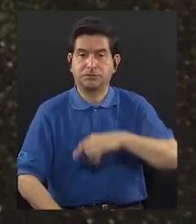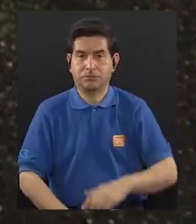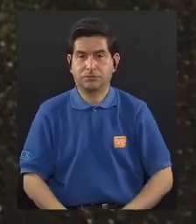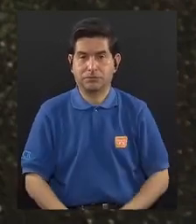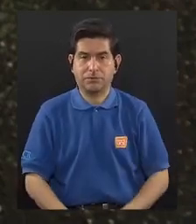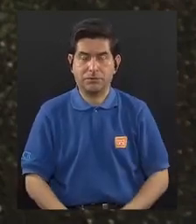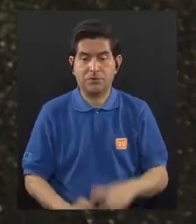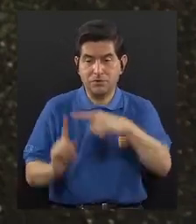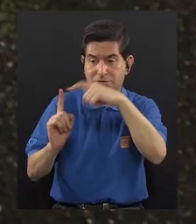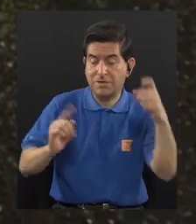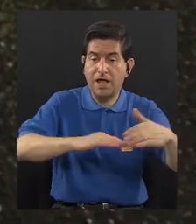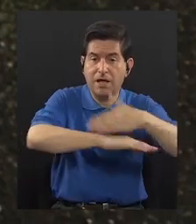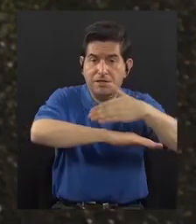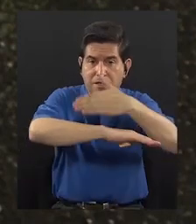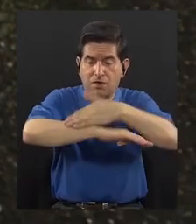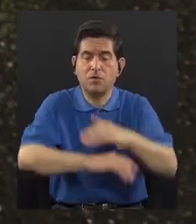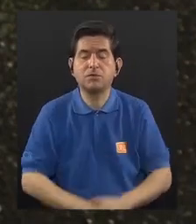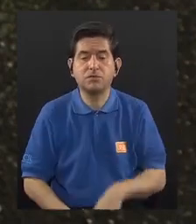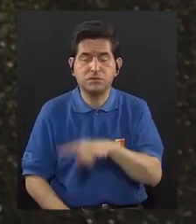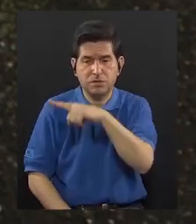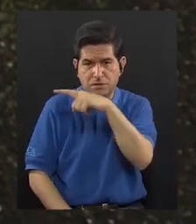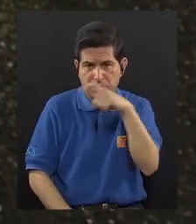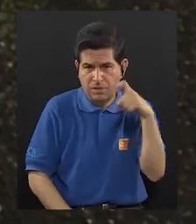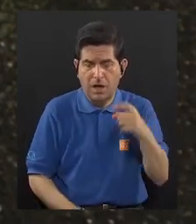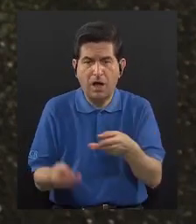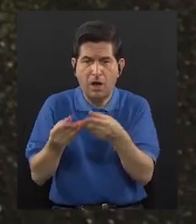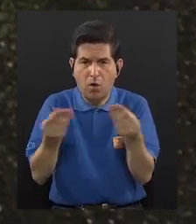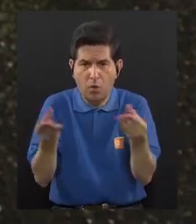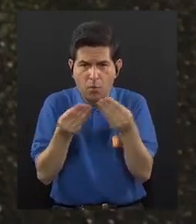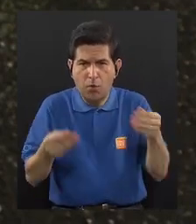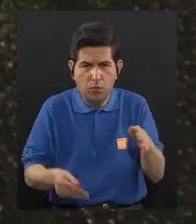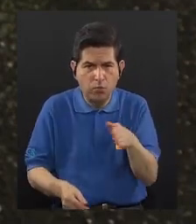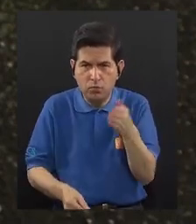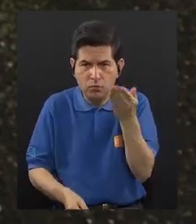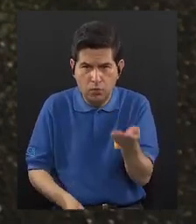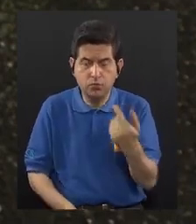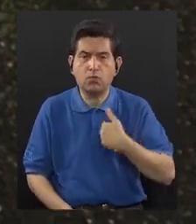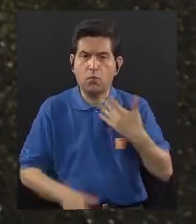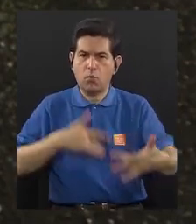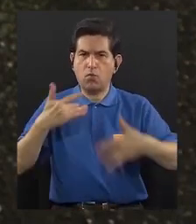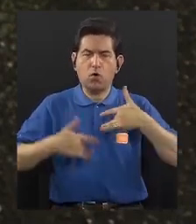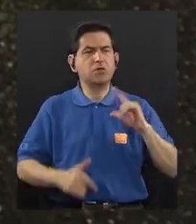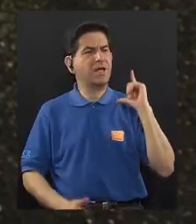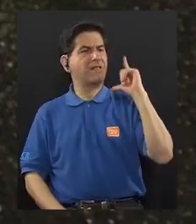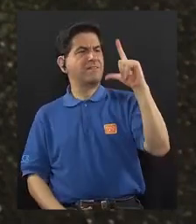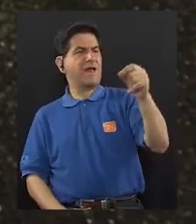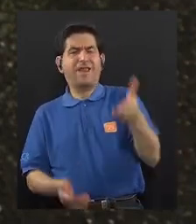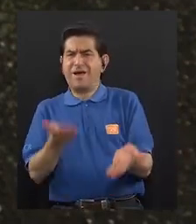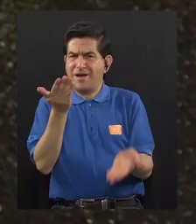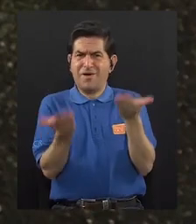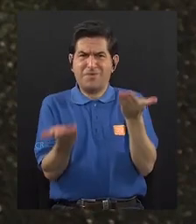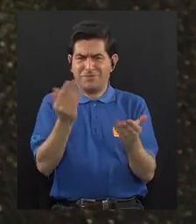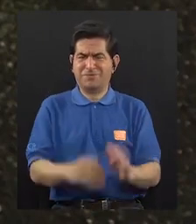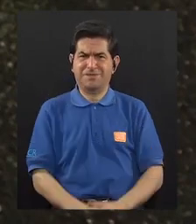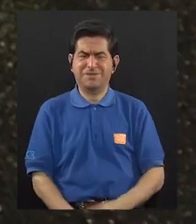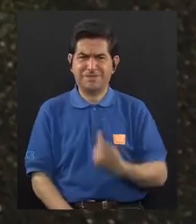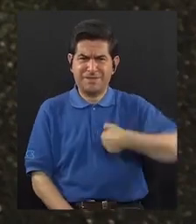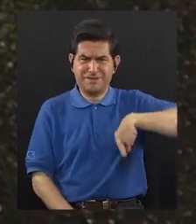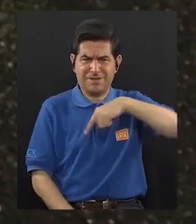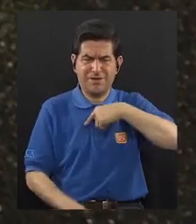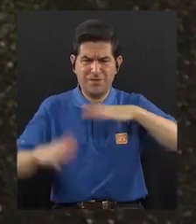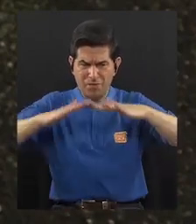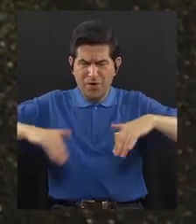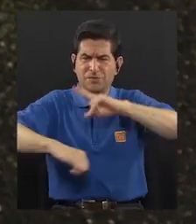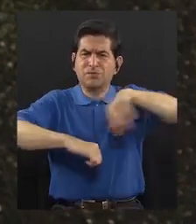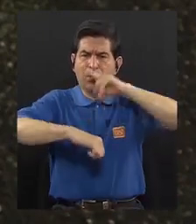que vienen desde la costa en los mariscos y los productos del mar uno lo puede sentir alejado y lejos de su